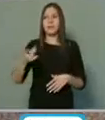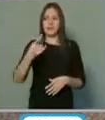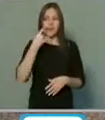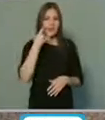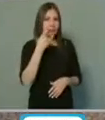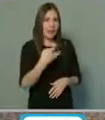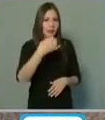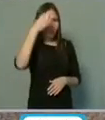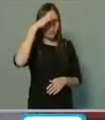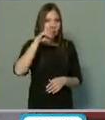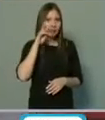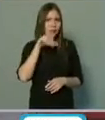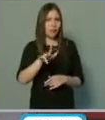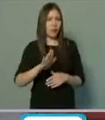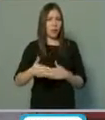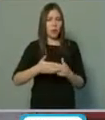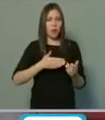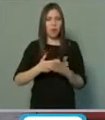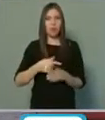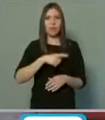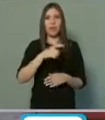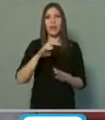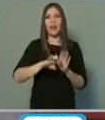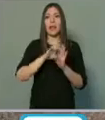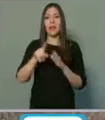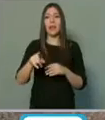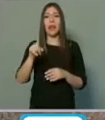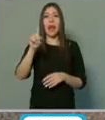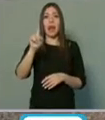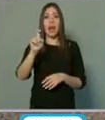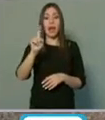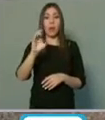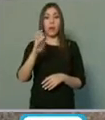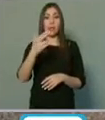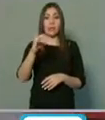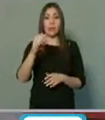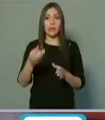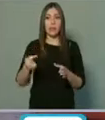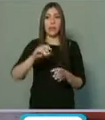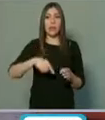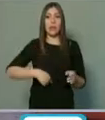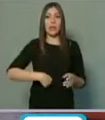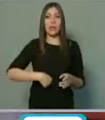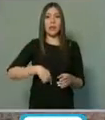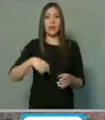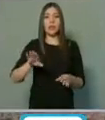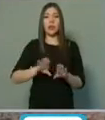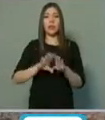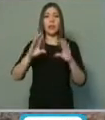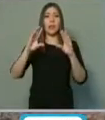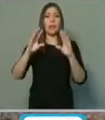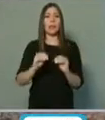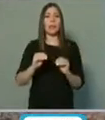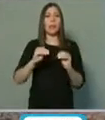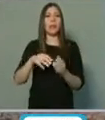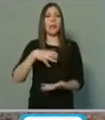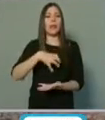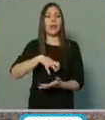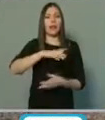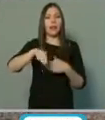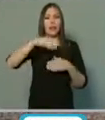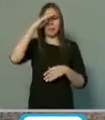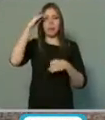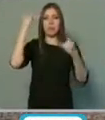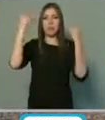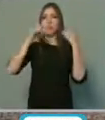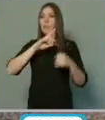o que se pusieron de moda. Y es que decían que si le poníamos agua a la chía, se te iba a pegar en la panza esta gelatina, ¿no? Entonces